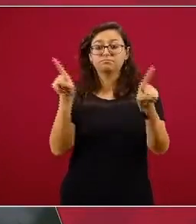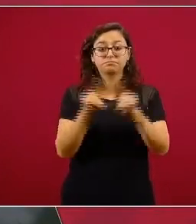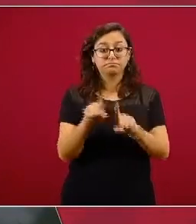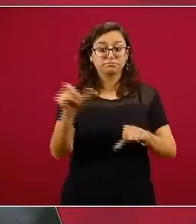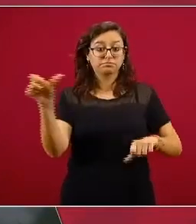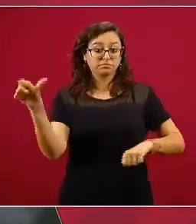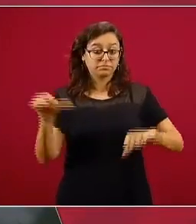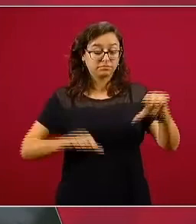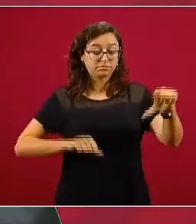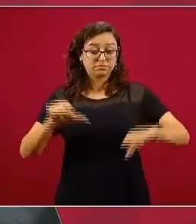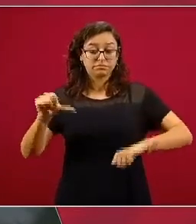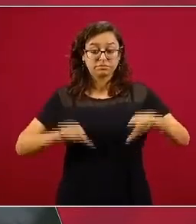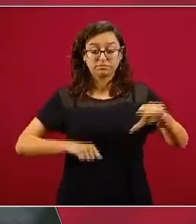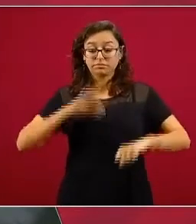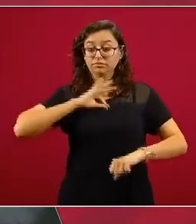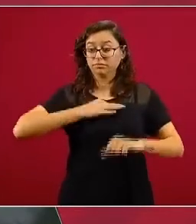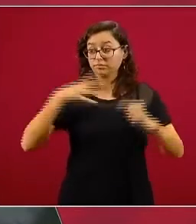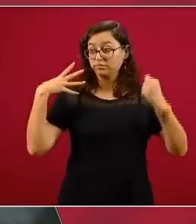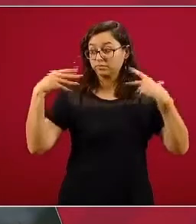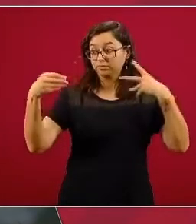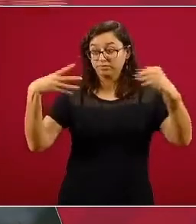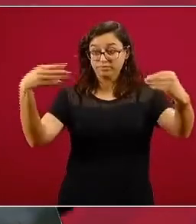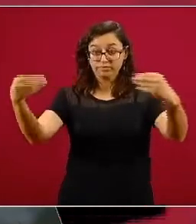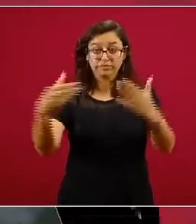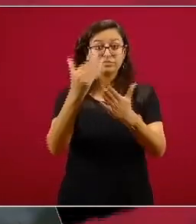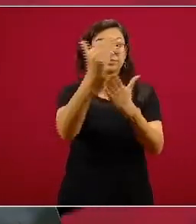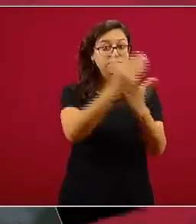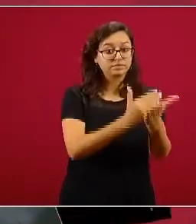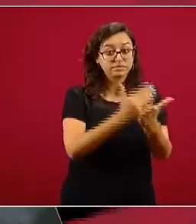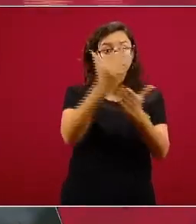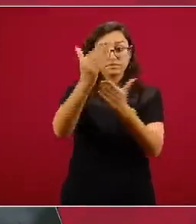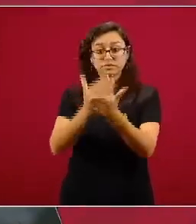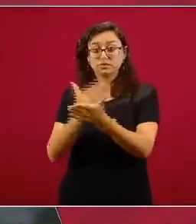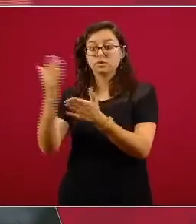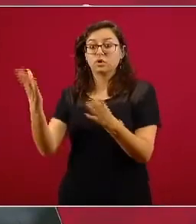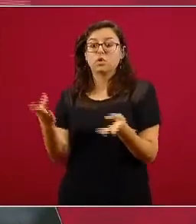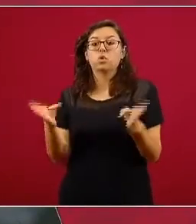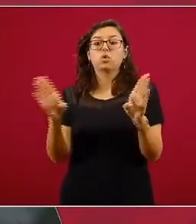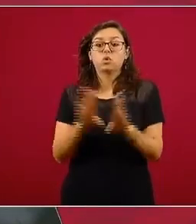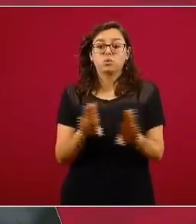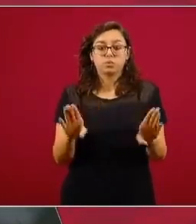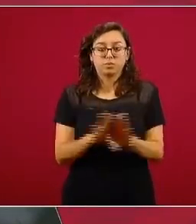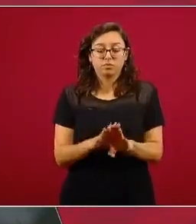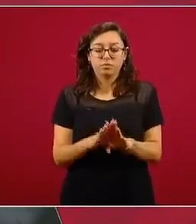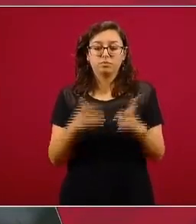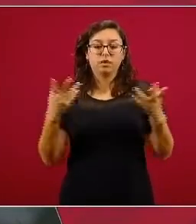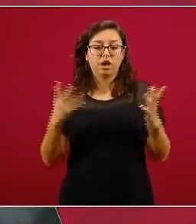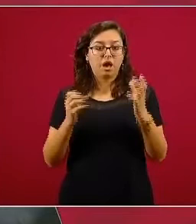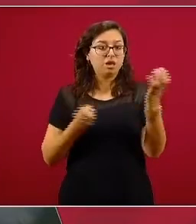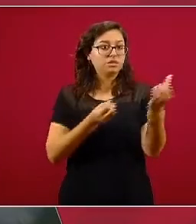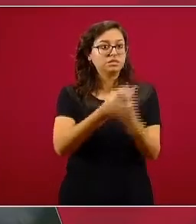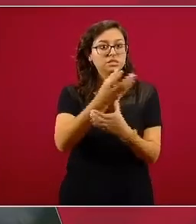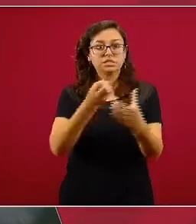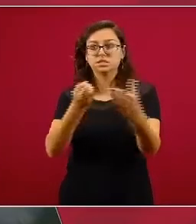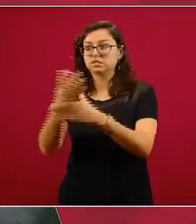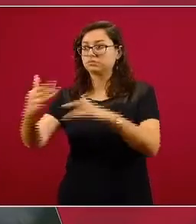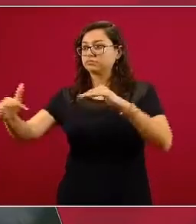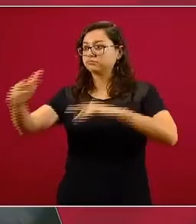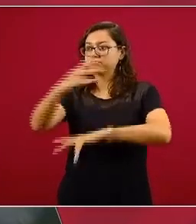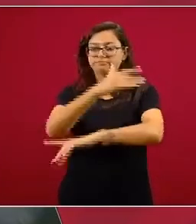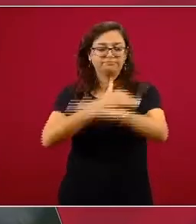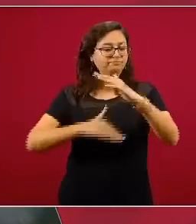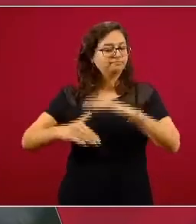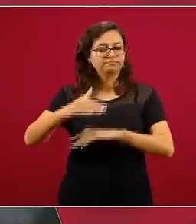mitigación comunitaria, que es este efecto masivo de suspender la circulación de las personas en el espacio